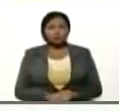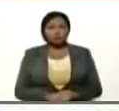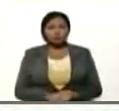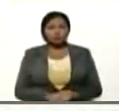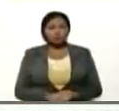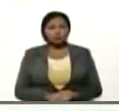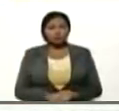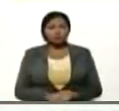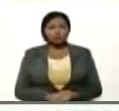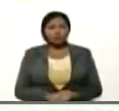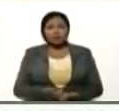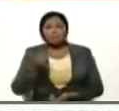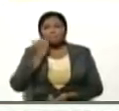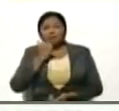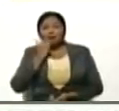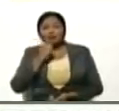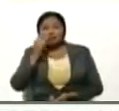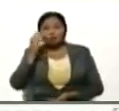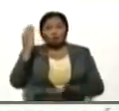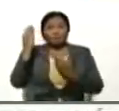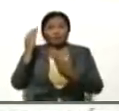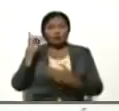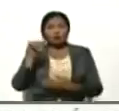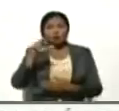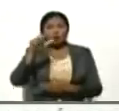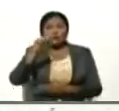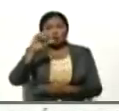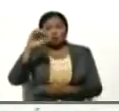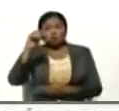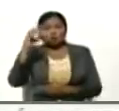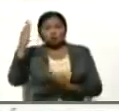Municipio Valencia, Julio Fuenmayor.